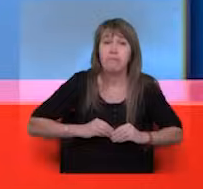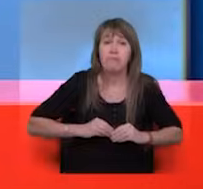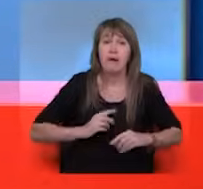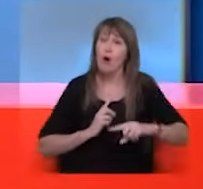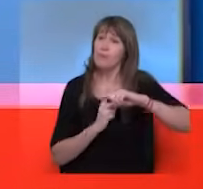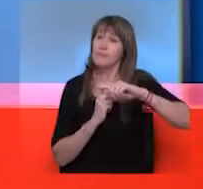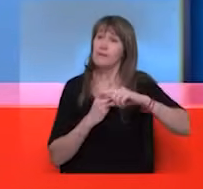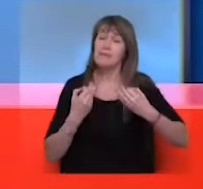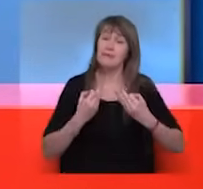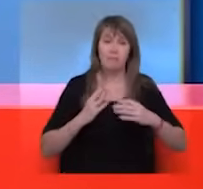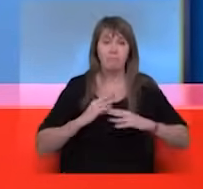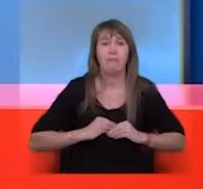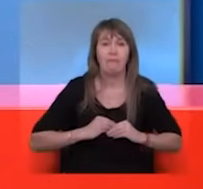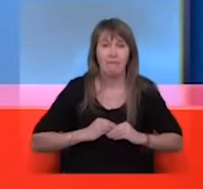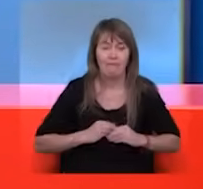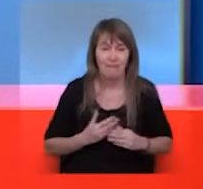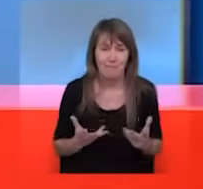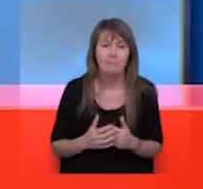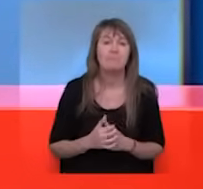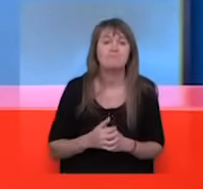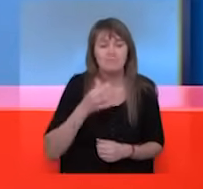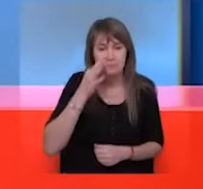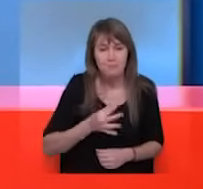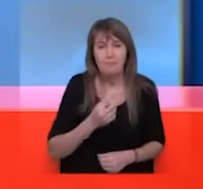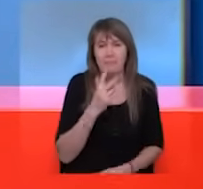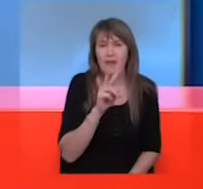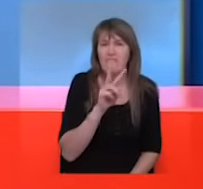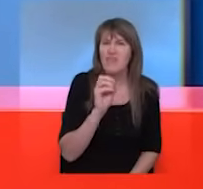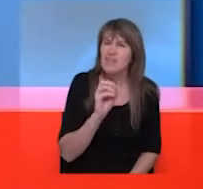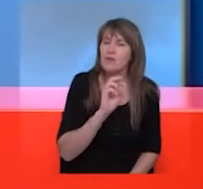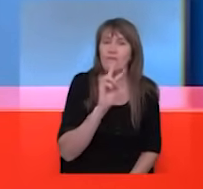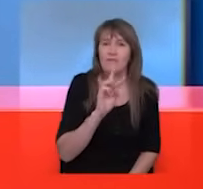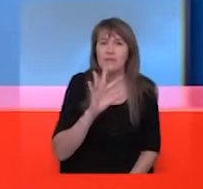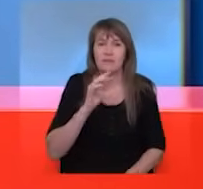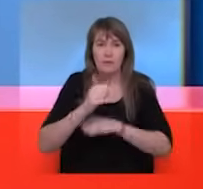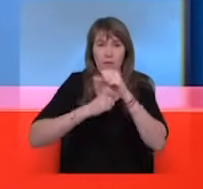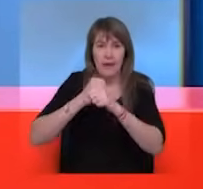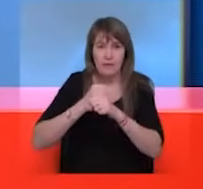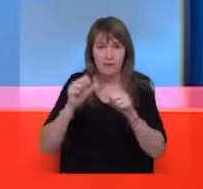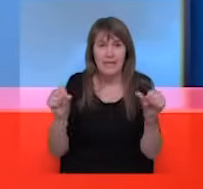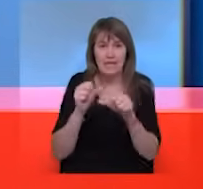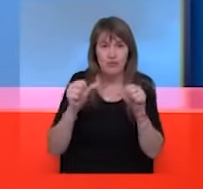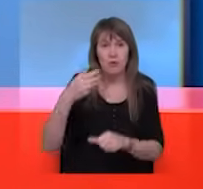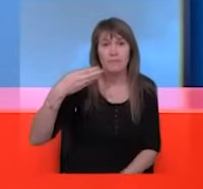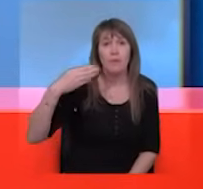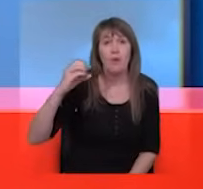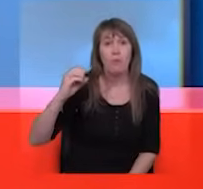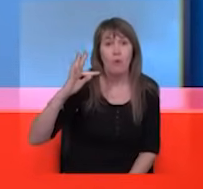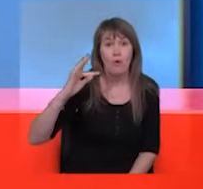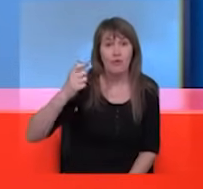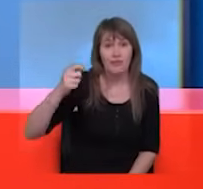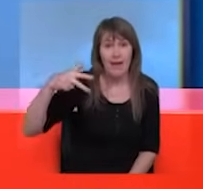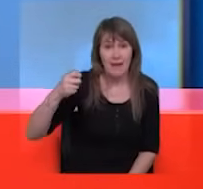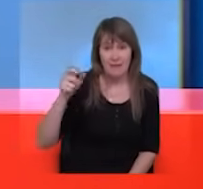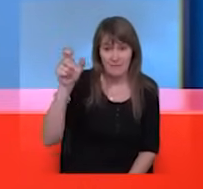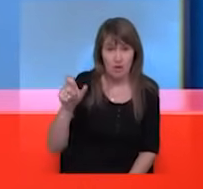mató el optimismo pero yo en realidad lo que quiero decir es que hace 20 25 años lo que hizo botana eh probablemente